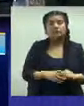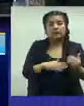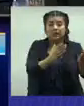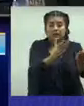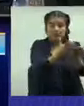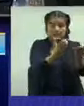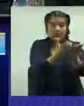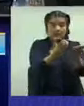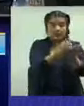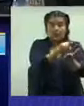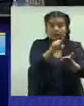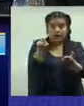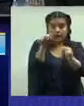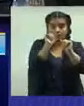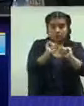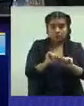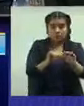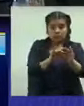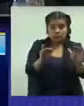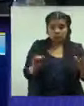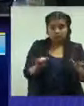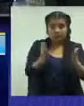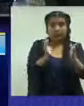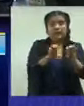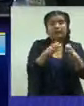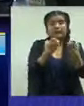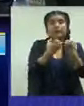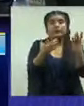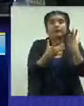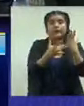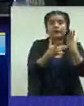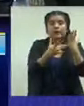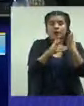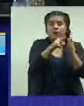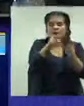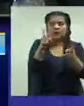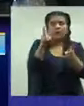Con esto, ellos o el equipo estará dando seguimiento